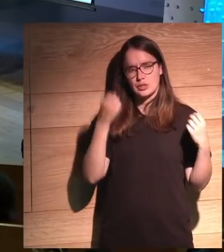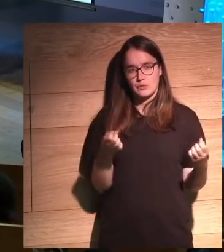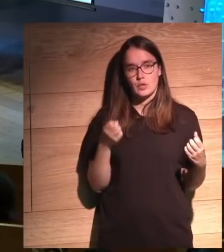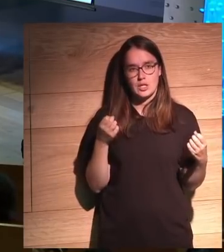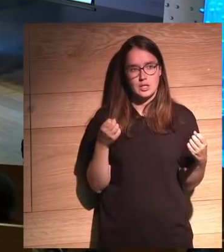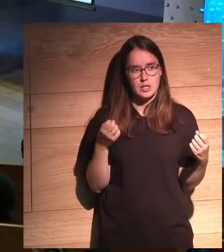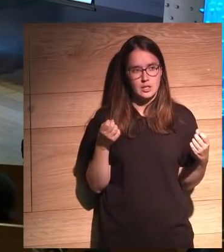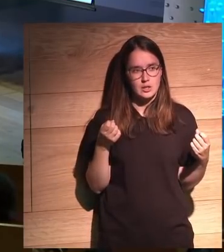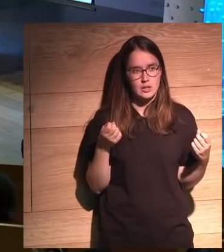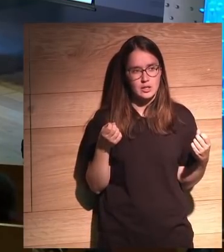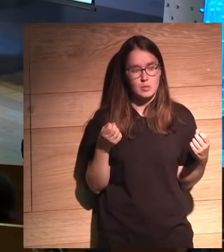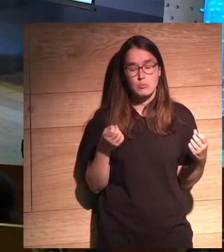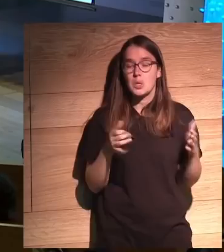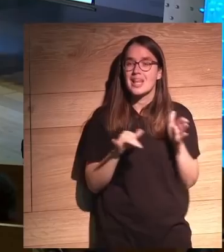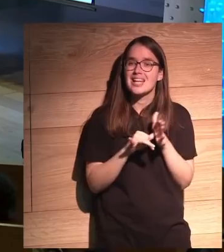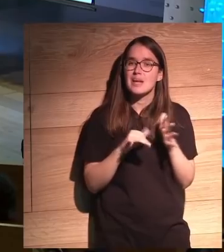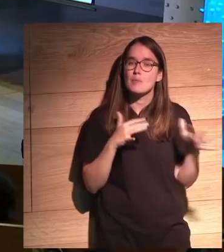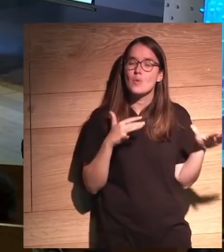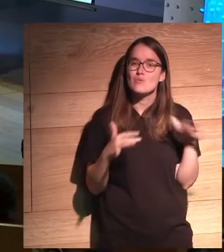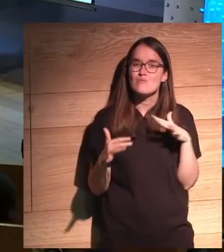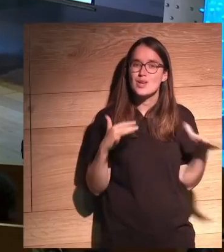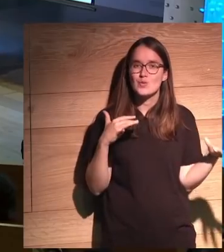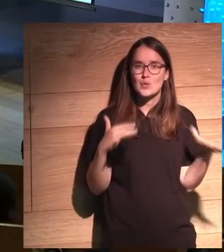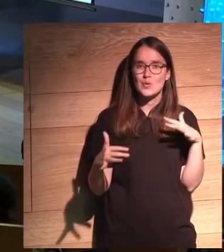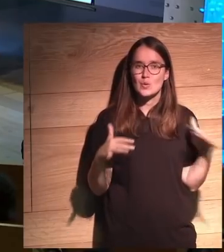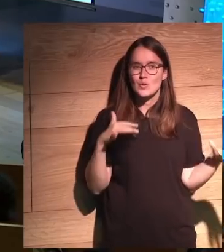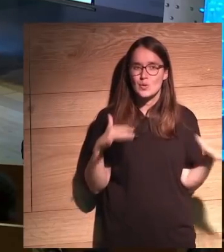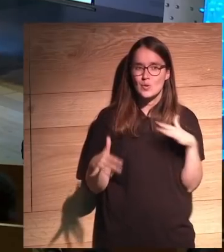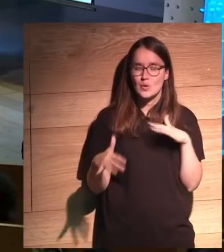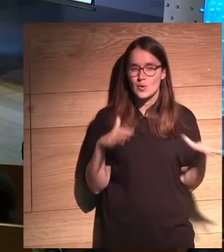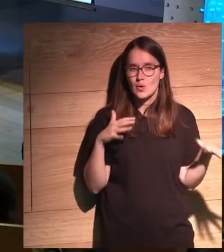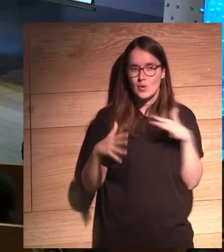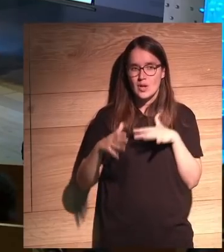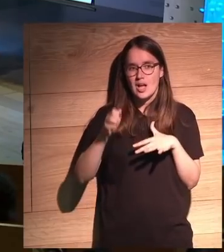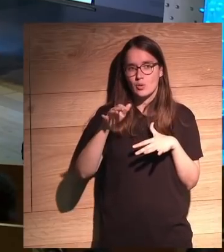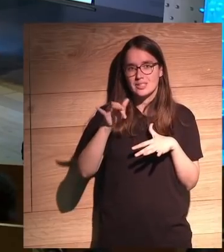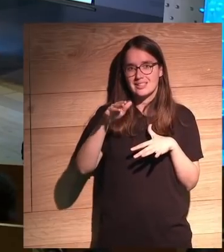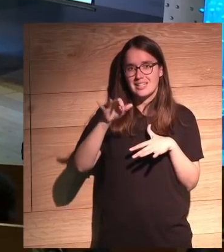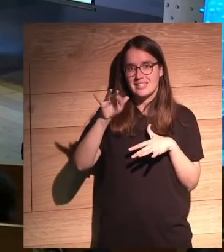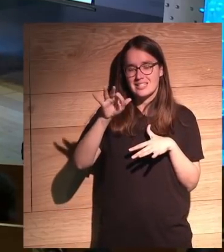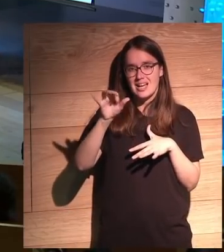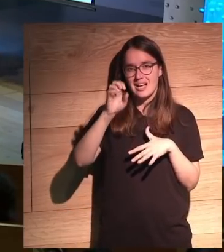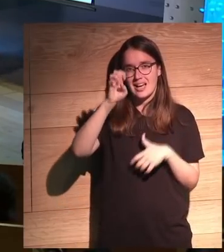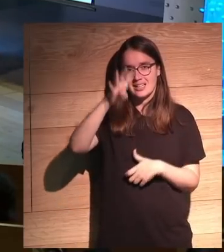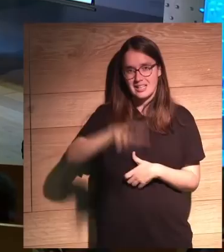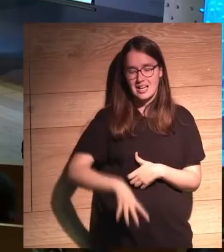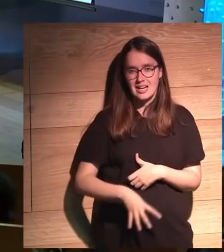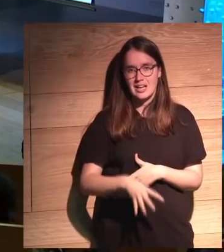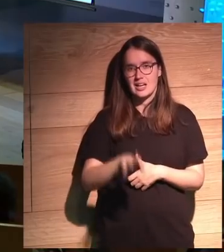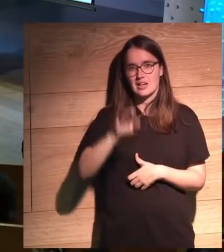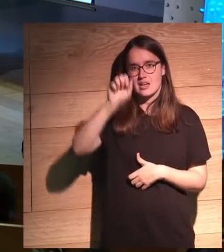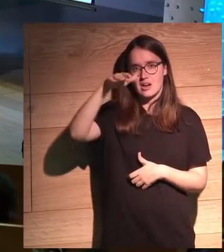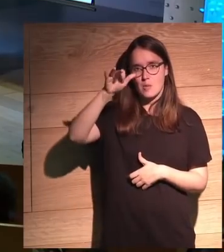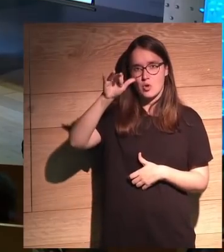muy cercana al movimiento noucentista catalán, donde estaba Ramón Casas,